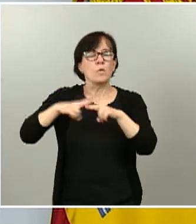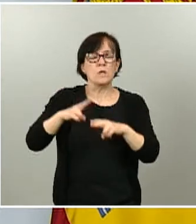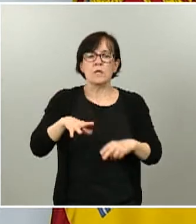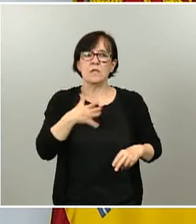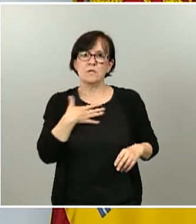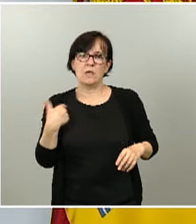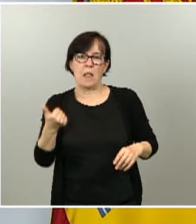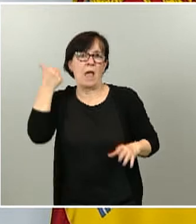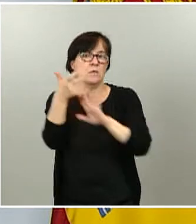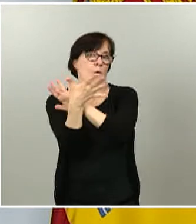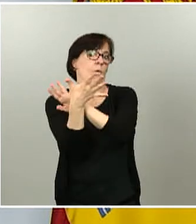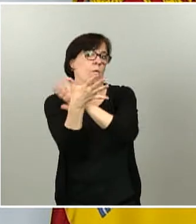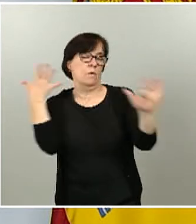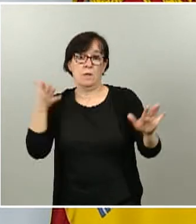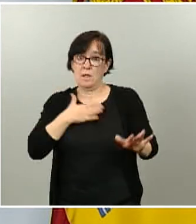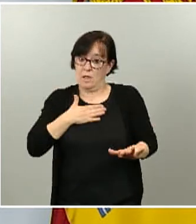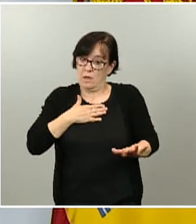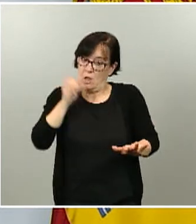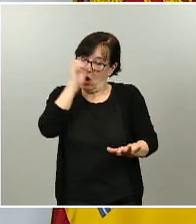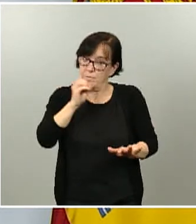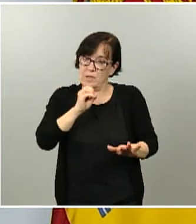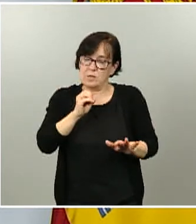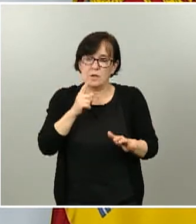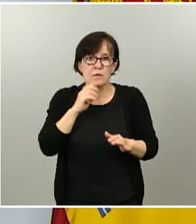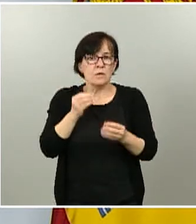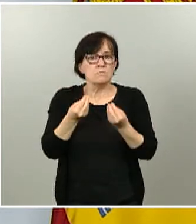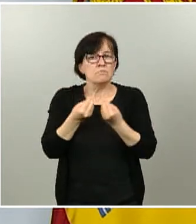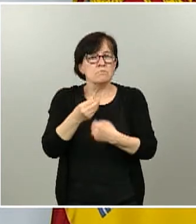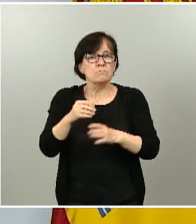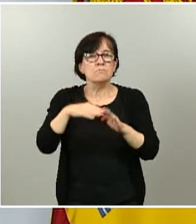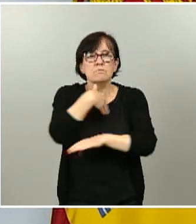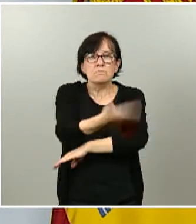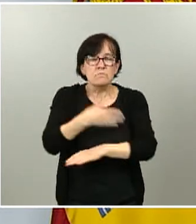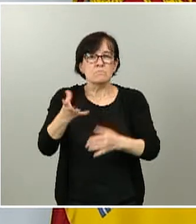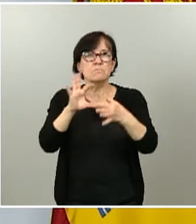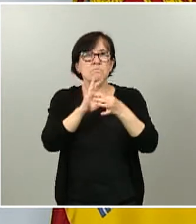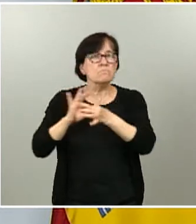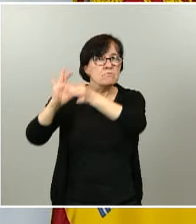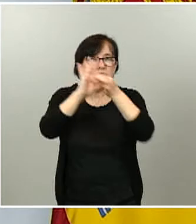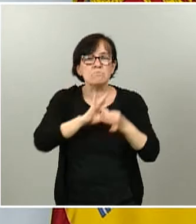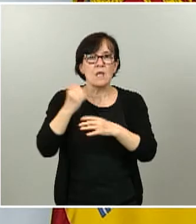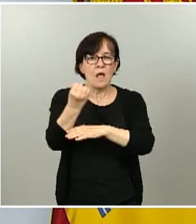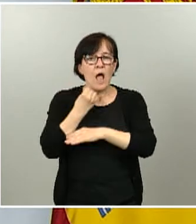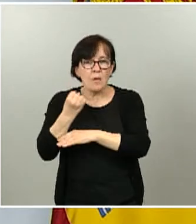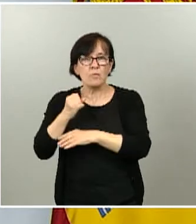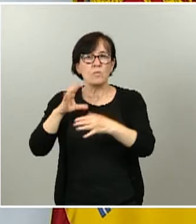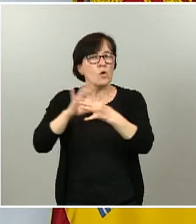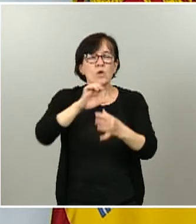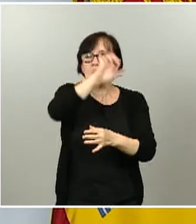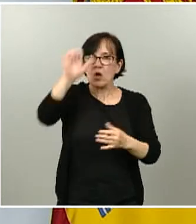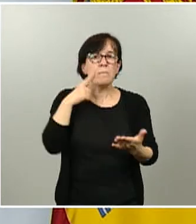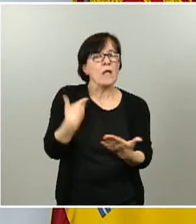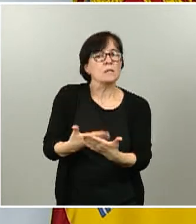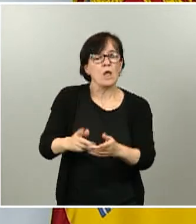deprisa. A nuestro juicio, ir de la mano del conjunto de las decisiones a nivel comunitario es una garantía, porque nos ofrece una dimensión